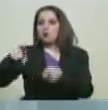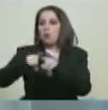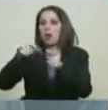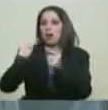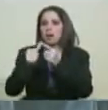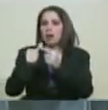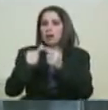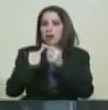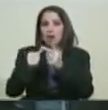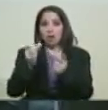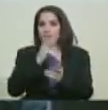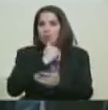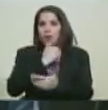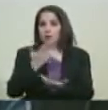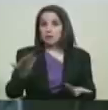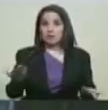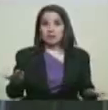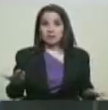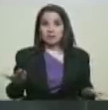el pulgar derecho, ¿verdad?